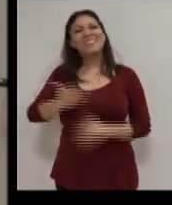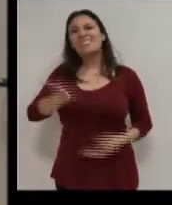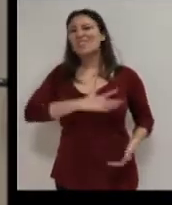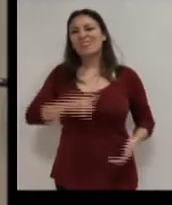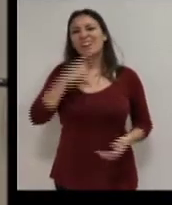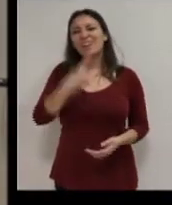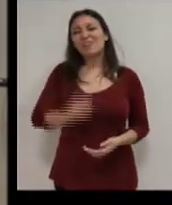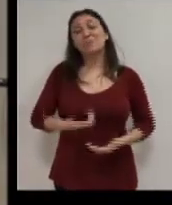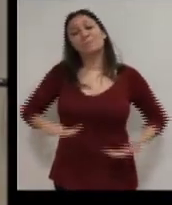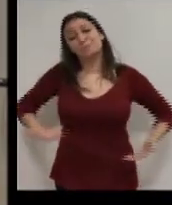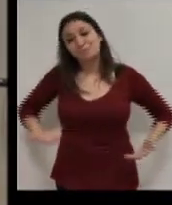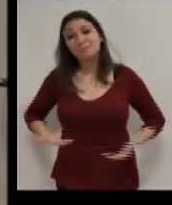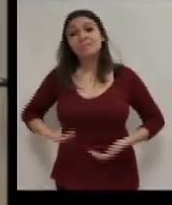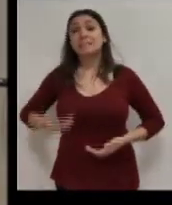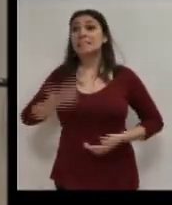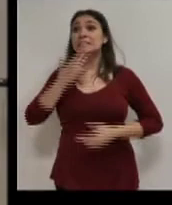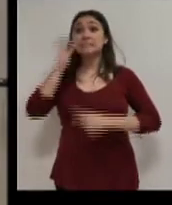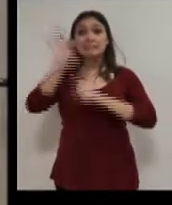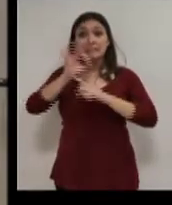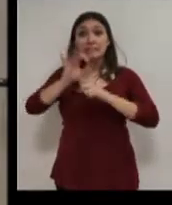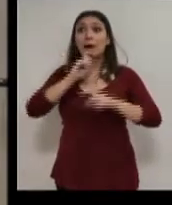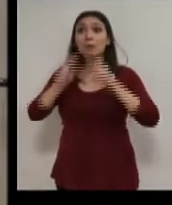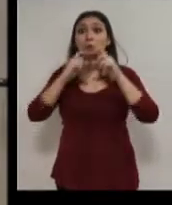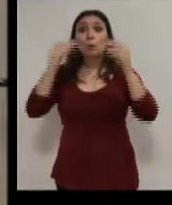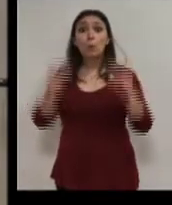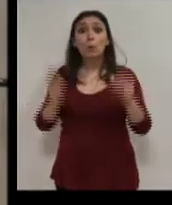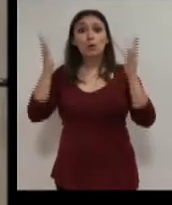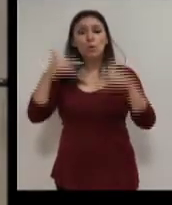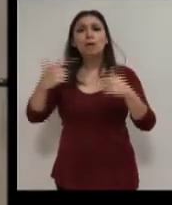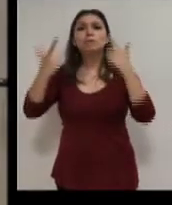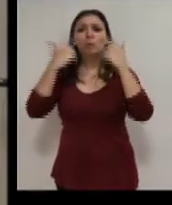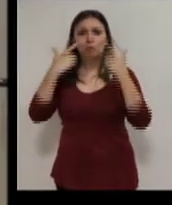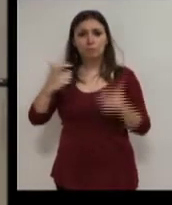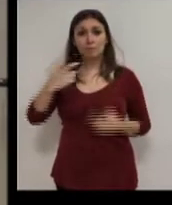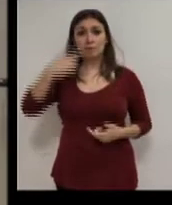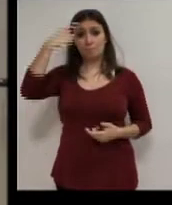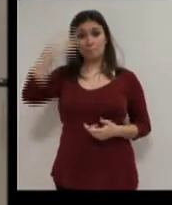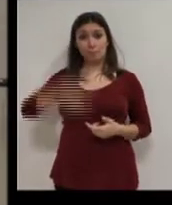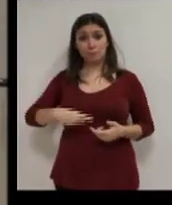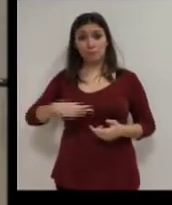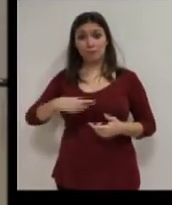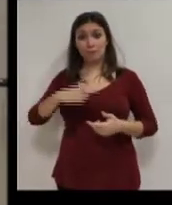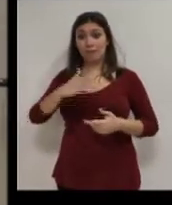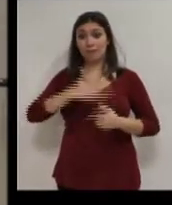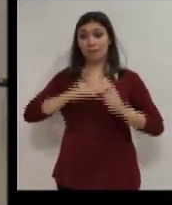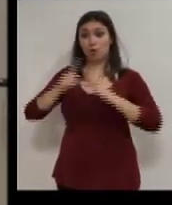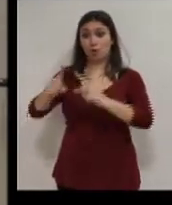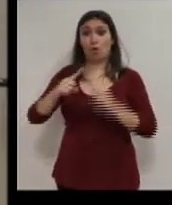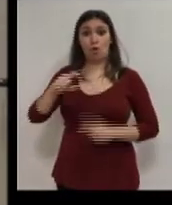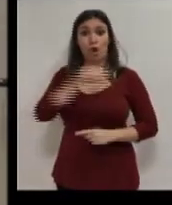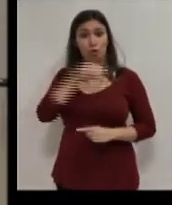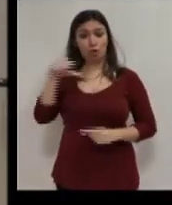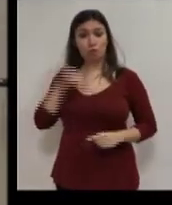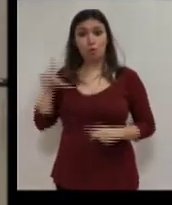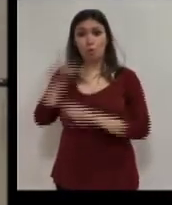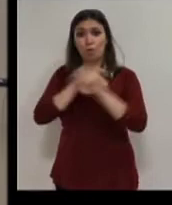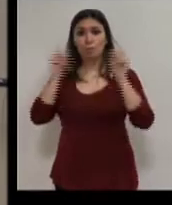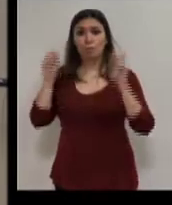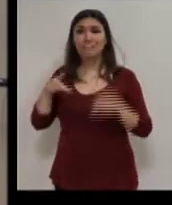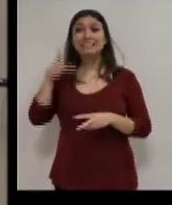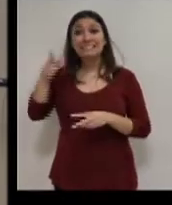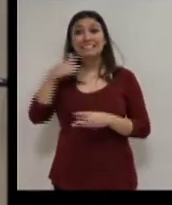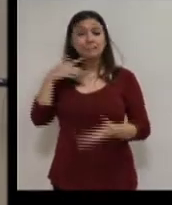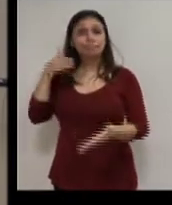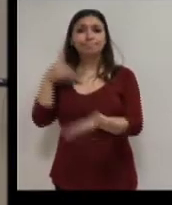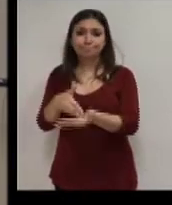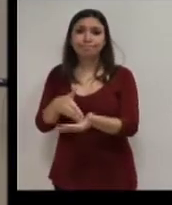no quiero volver a decir la palabra discapacidad, pero evidentemente produce una disfunción de las posibilidades de la persona para desplazarse autónomamente y